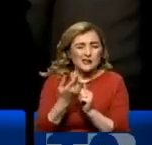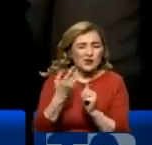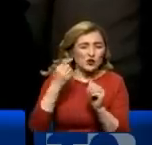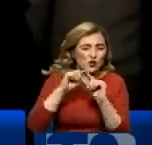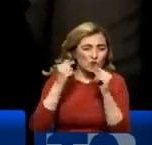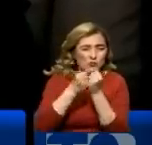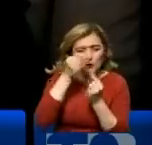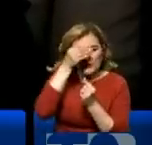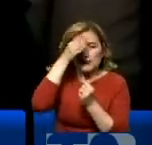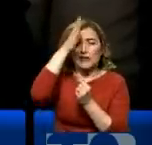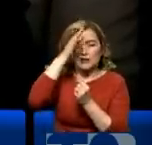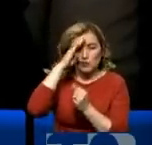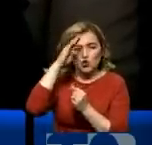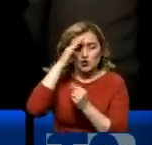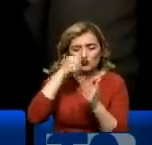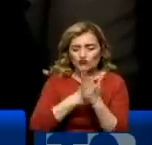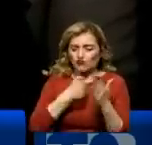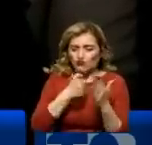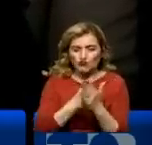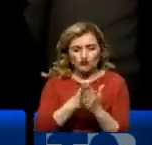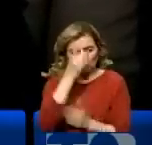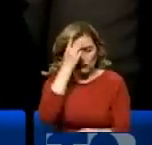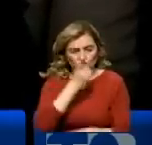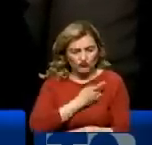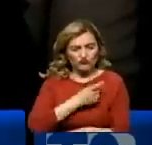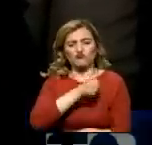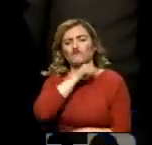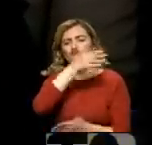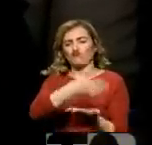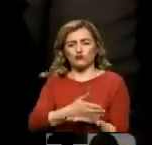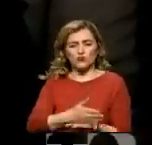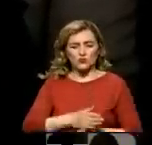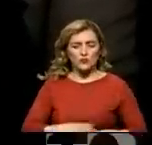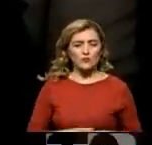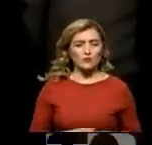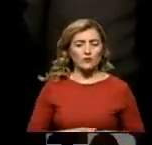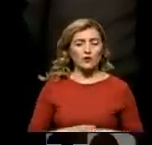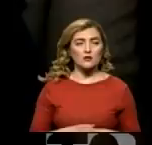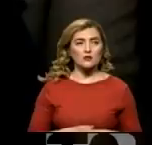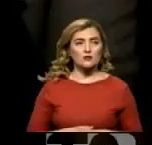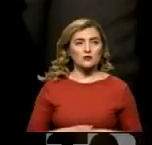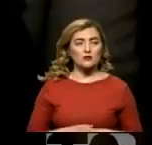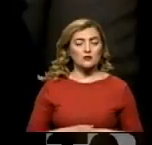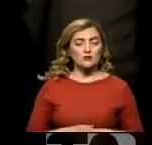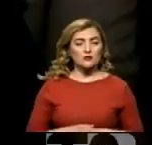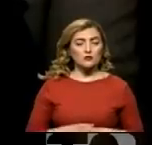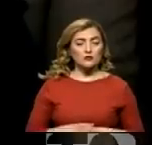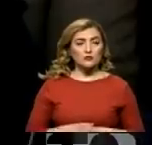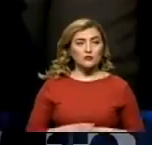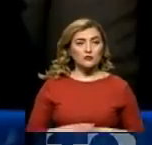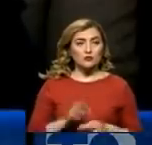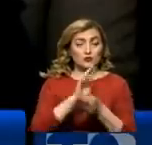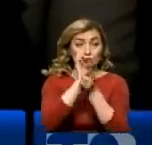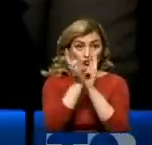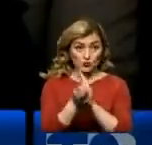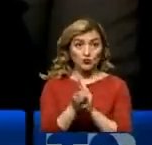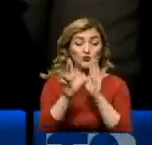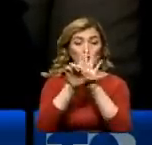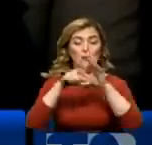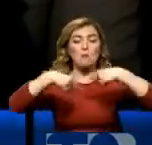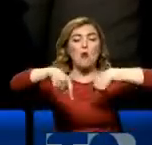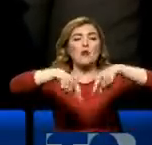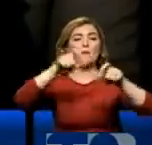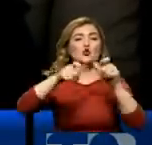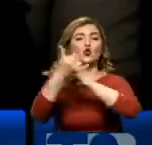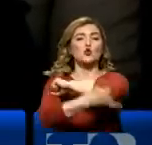para poder combatir de manera decidida la delincuencia. Pero sumen a ello las reformas a la Ley de